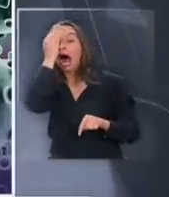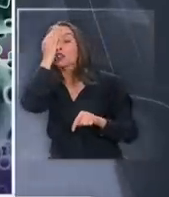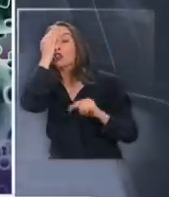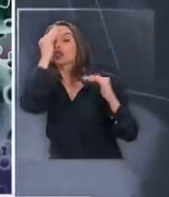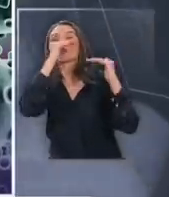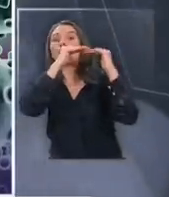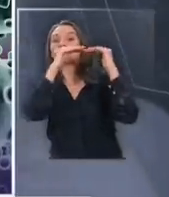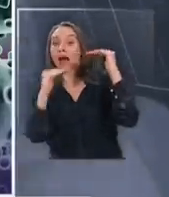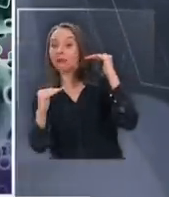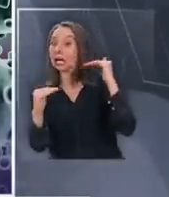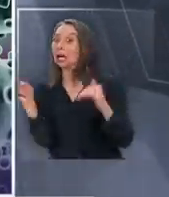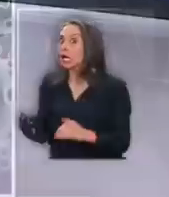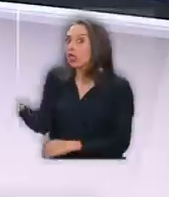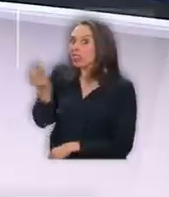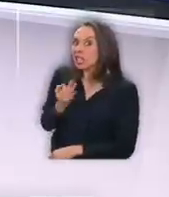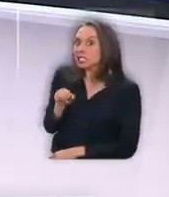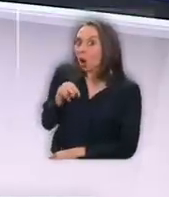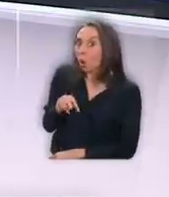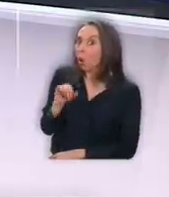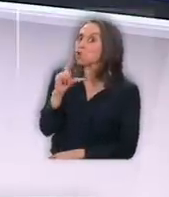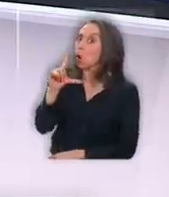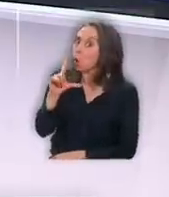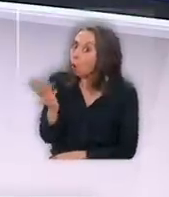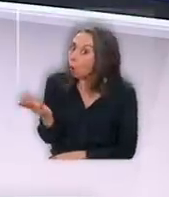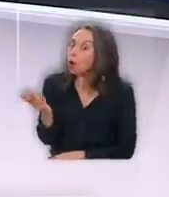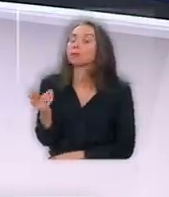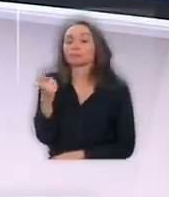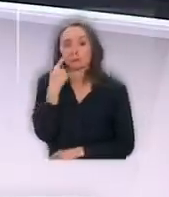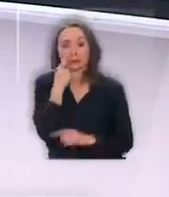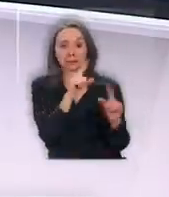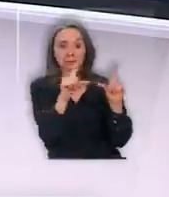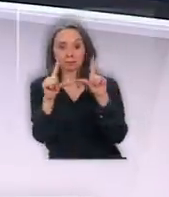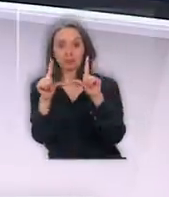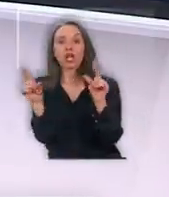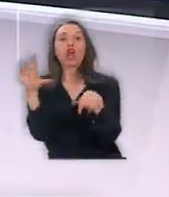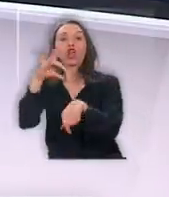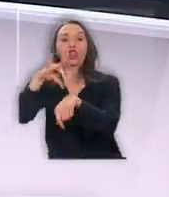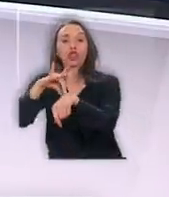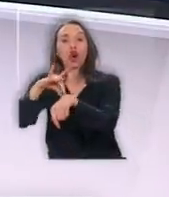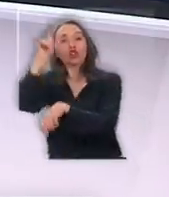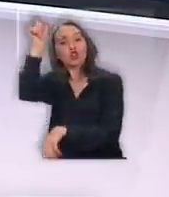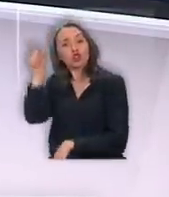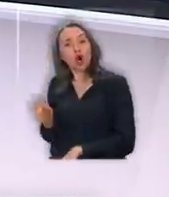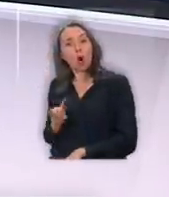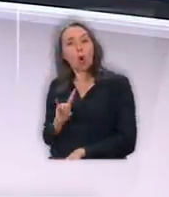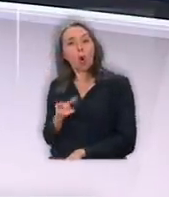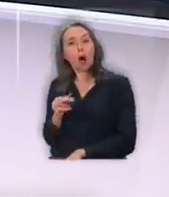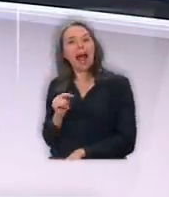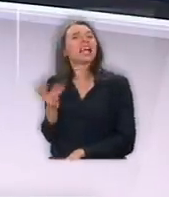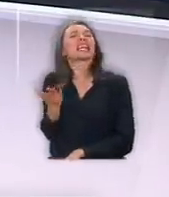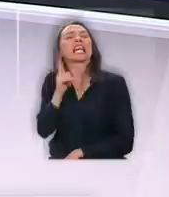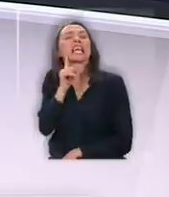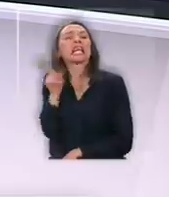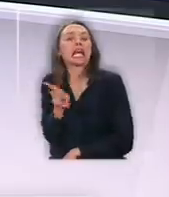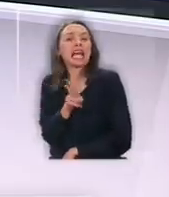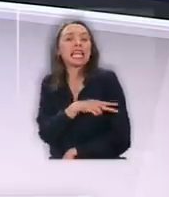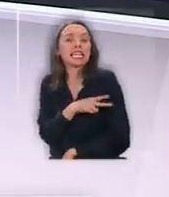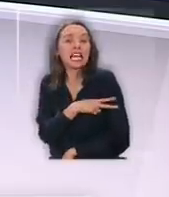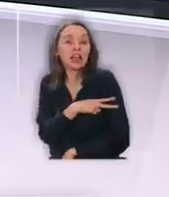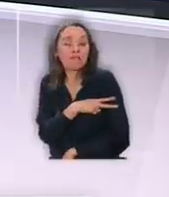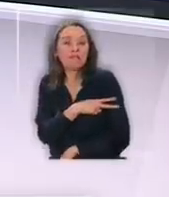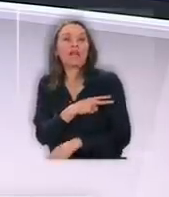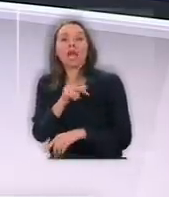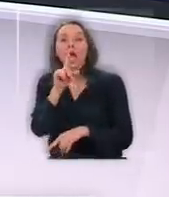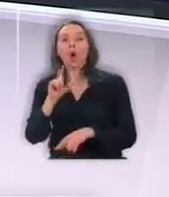es bien importante el horizonte que nos da usted de tiempo. Tenemos otra información gráfica, doctor Ugarte. Estamos con el doctor Sebastián Ugarte, jefe de la unidad de pacientes críticos de la clínica